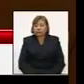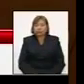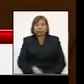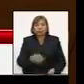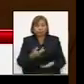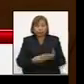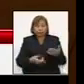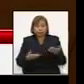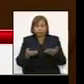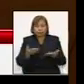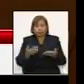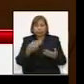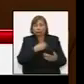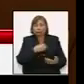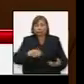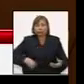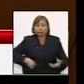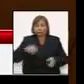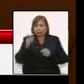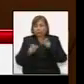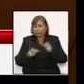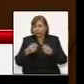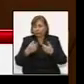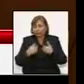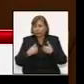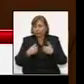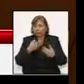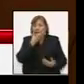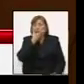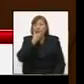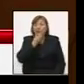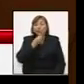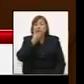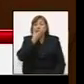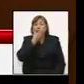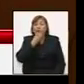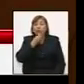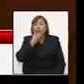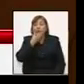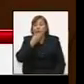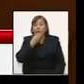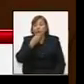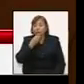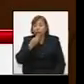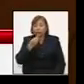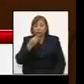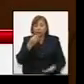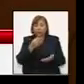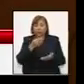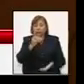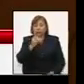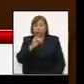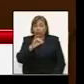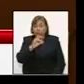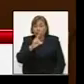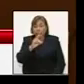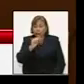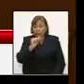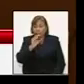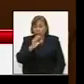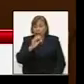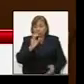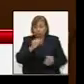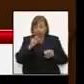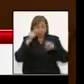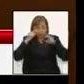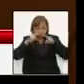existe del Ministerio Público es una petición que viene desde diciembre para que Diviac colabore con la investigación. Eso es lo que existe. Ya,